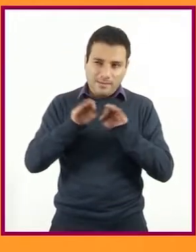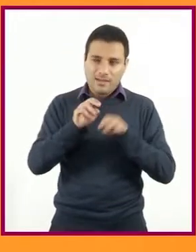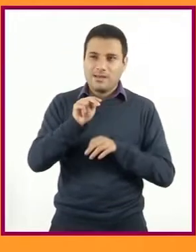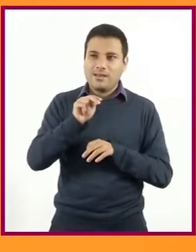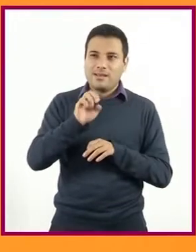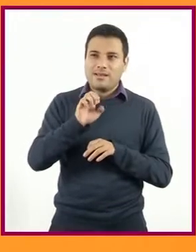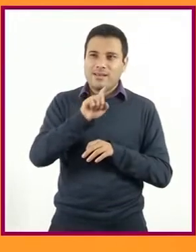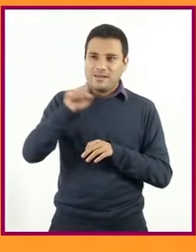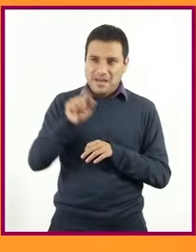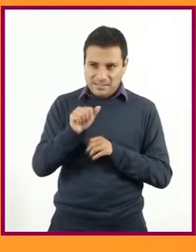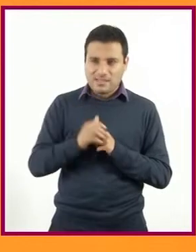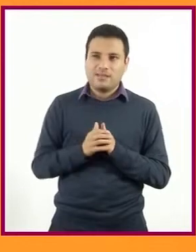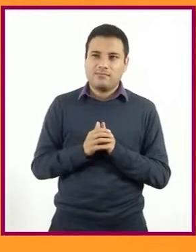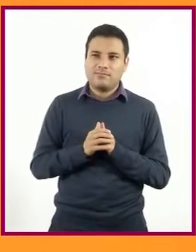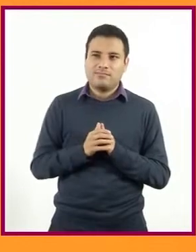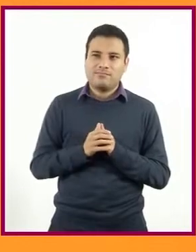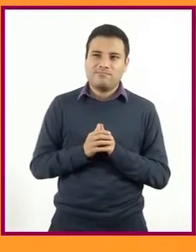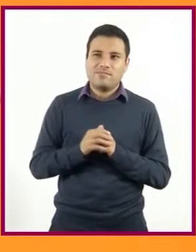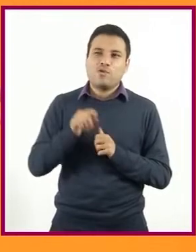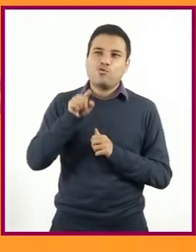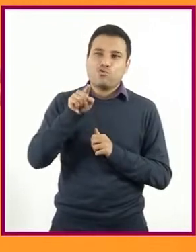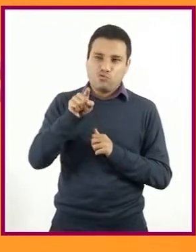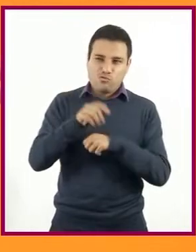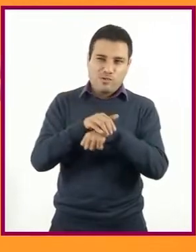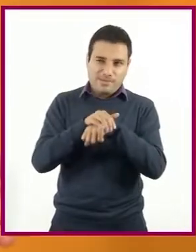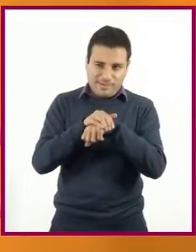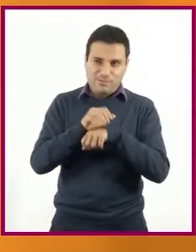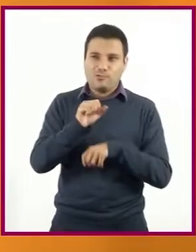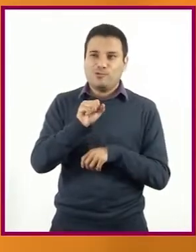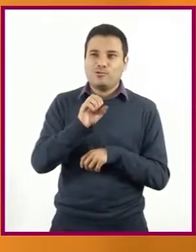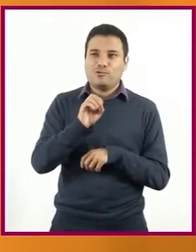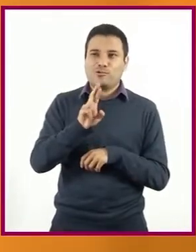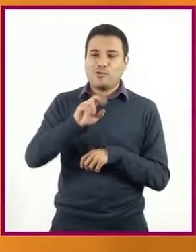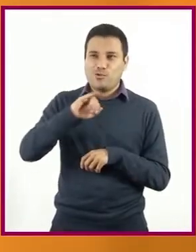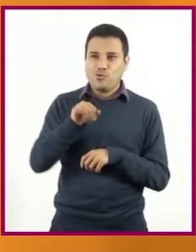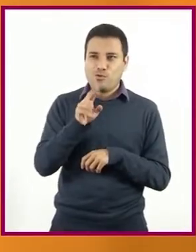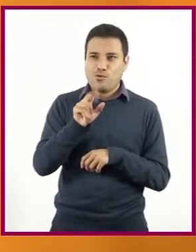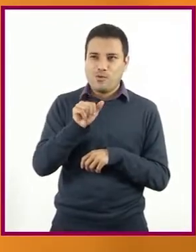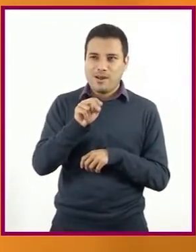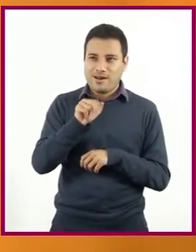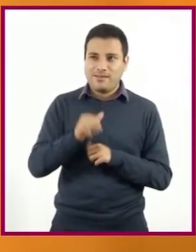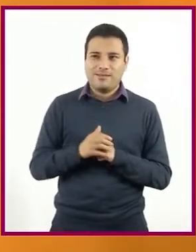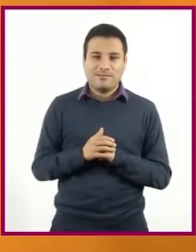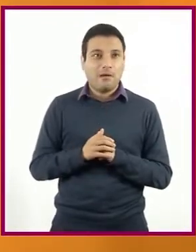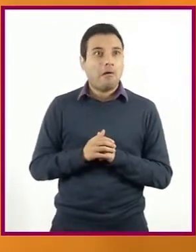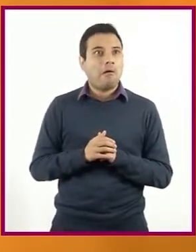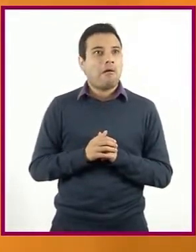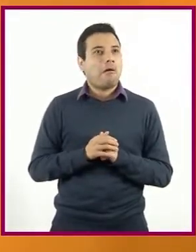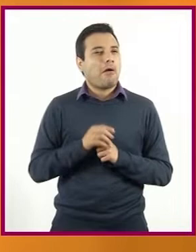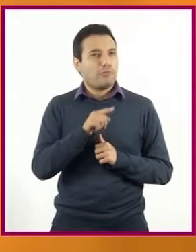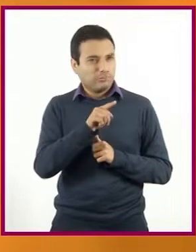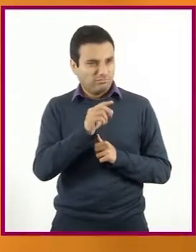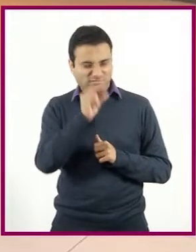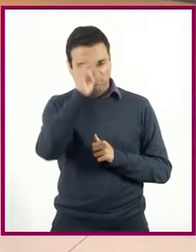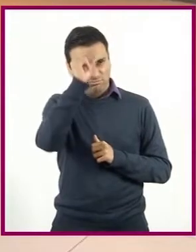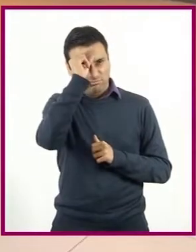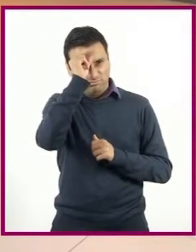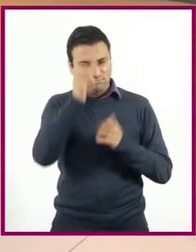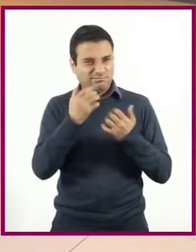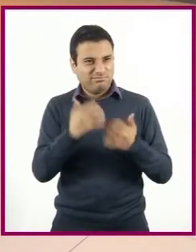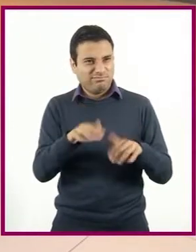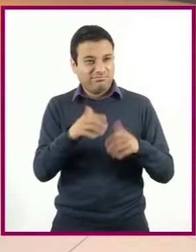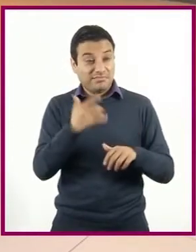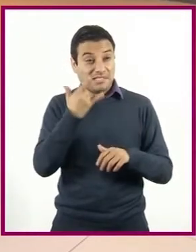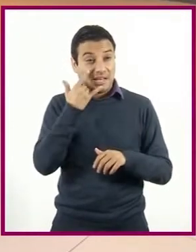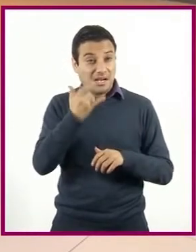Otro fue íntimo amigo de Sor Juana Inés de la Cruz, ¿sí? Usted sabe muchas cosas. Ah, qué extraño. Lo